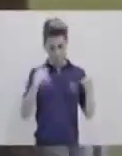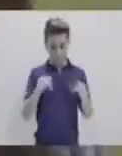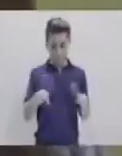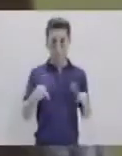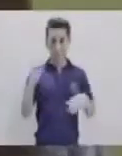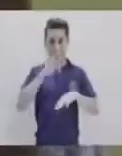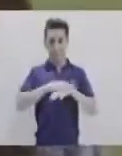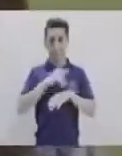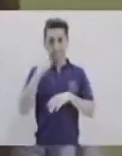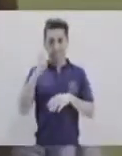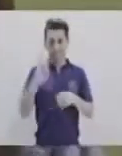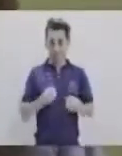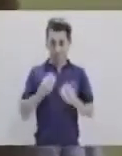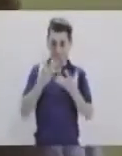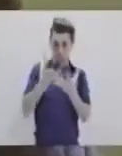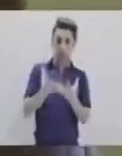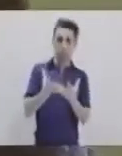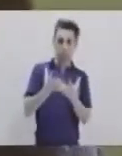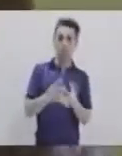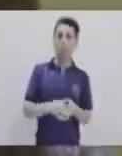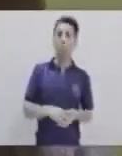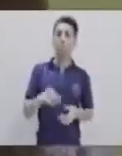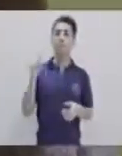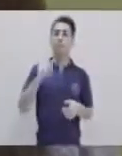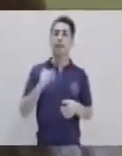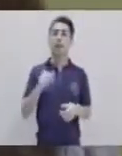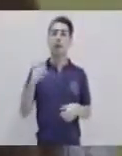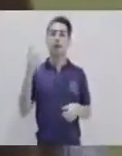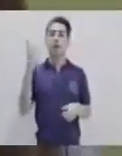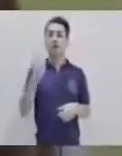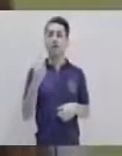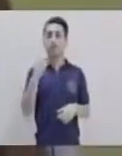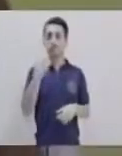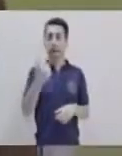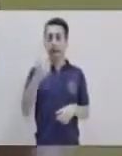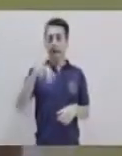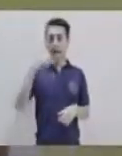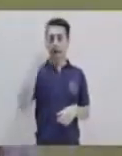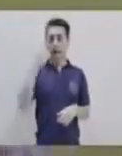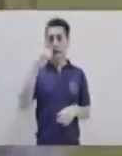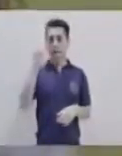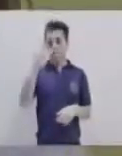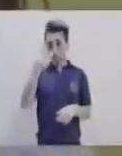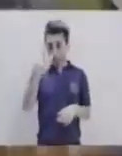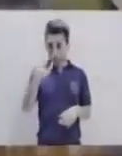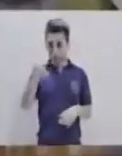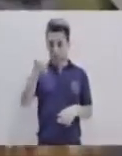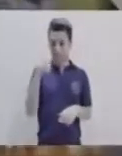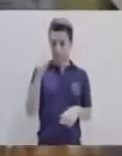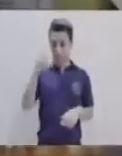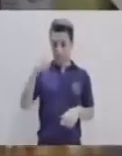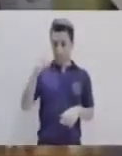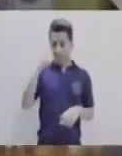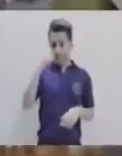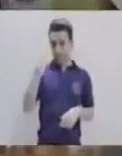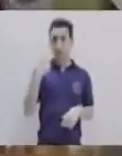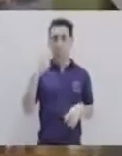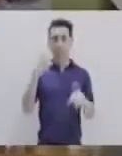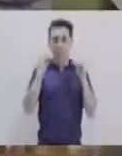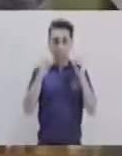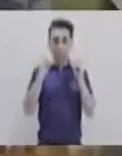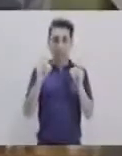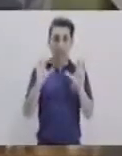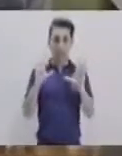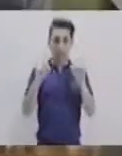Bienvenidos a un segmento más de expresión artística. Hoy nos acompaña nuevamente Aníbal Zapata para aprender un poco más de educación